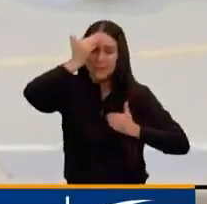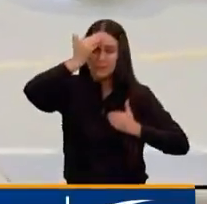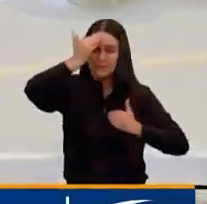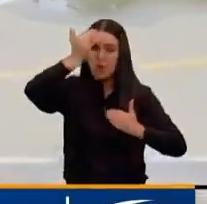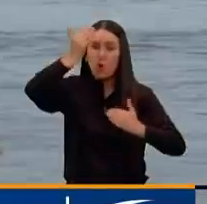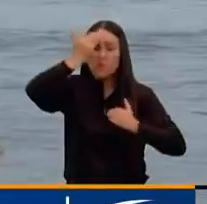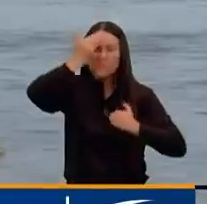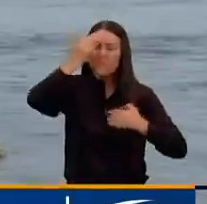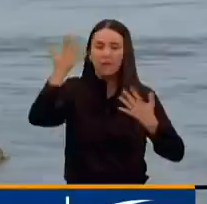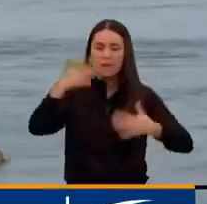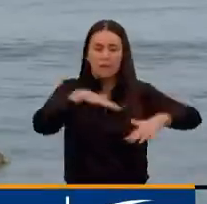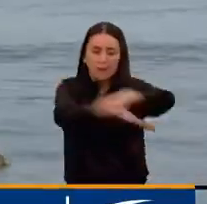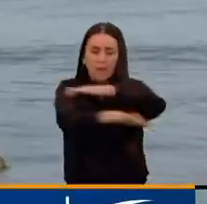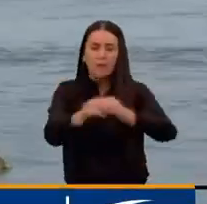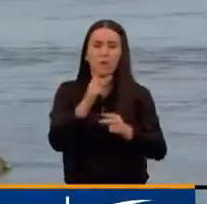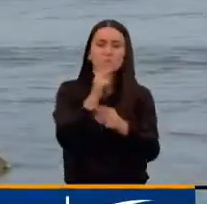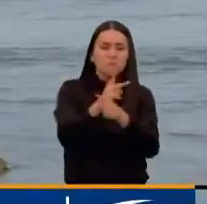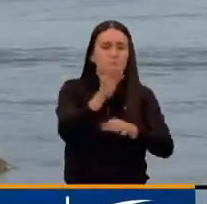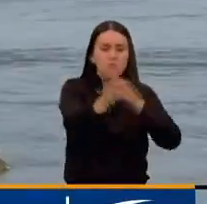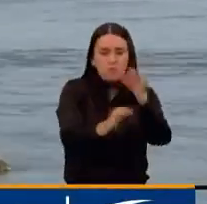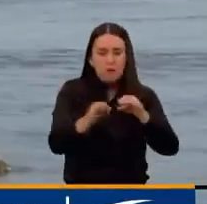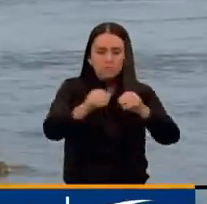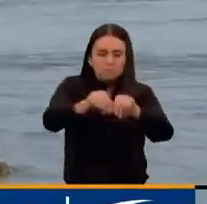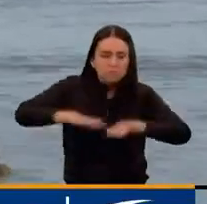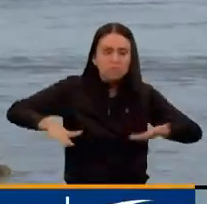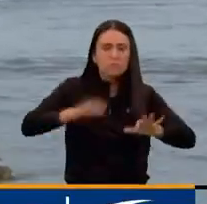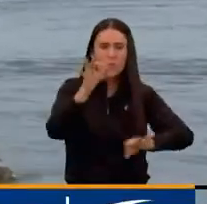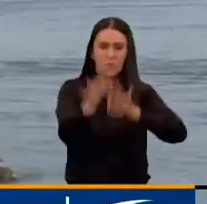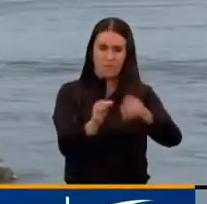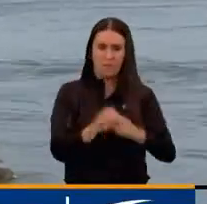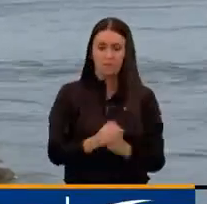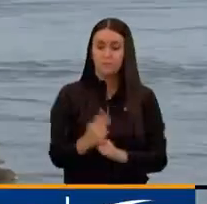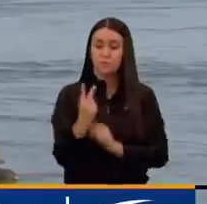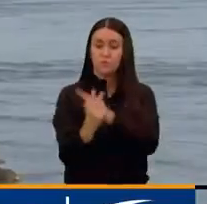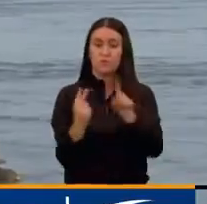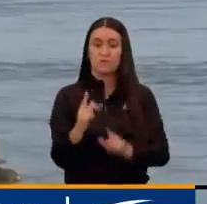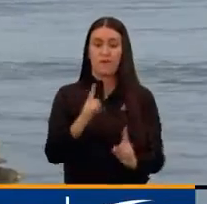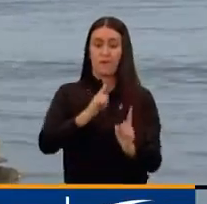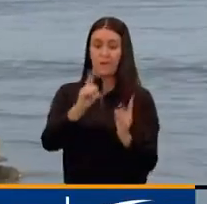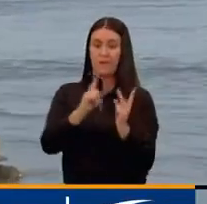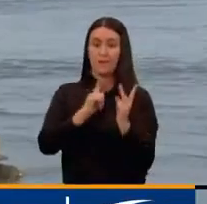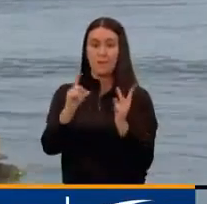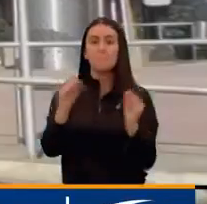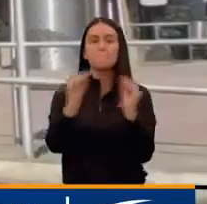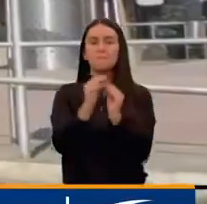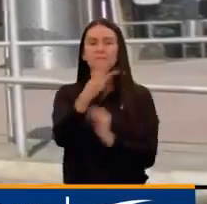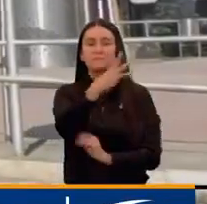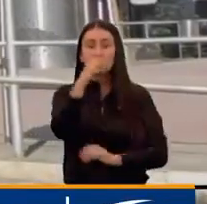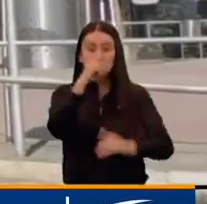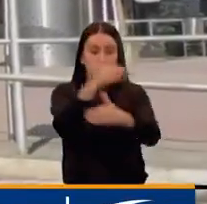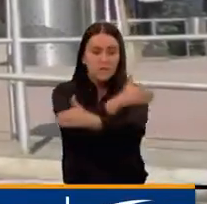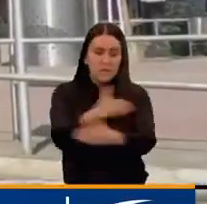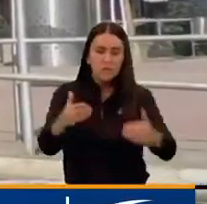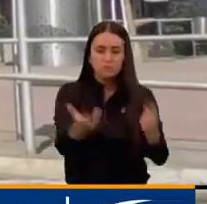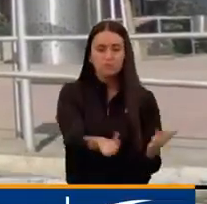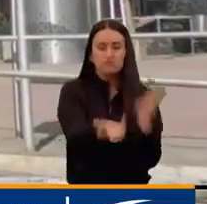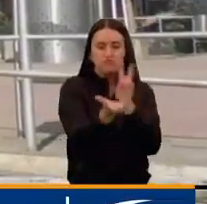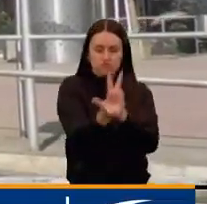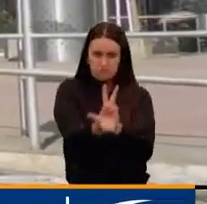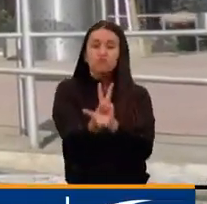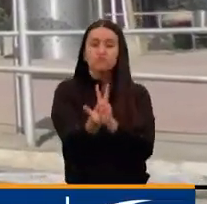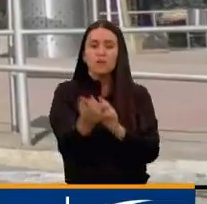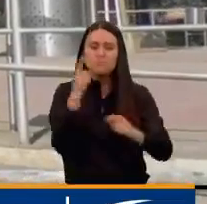nuestro medio ambiente. Los gestores de esta amigable propuesta son dos líderes que junto con 300 niños y jóvenes regalan